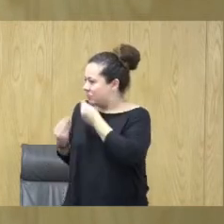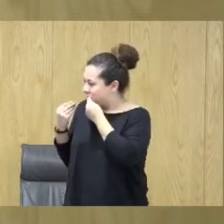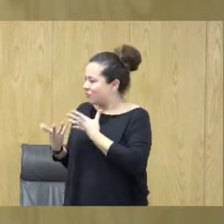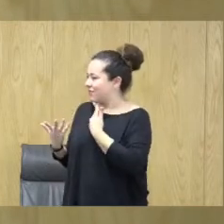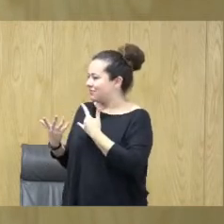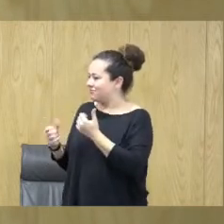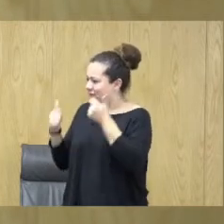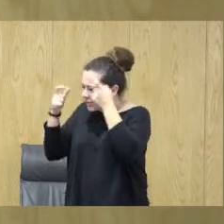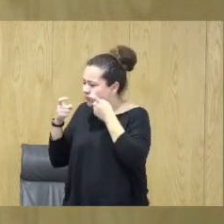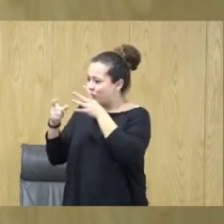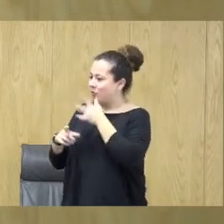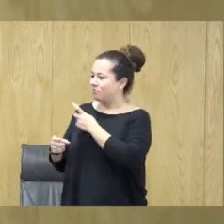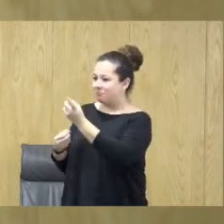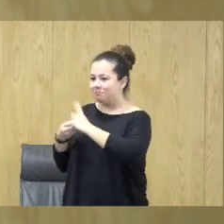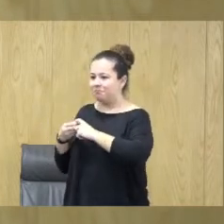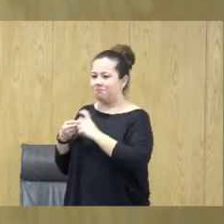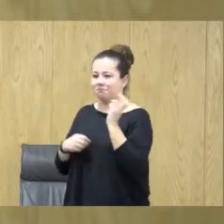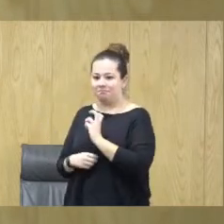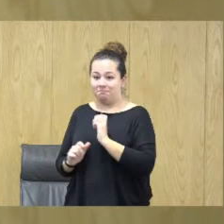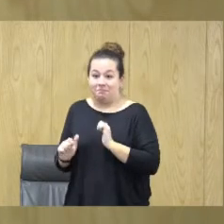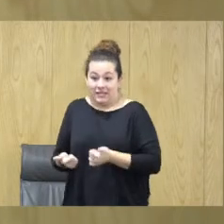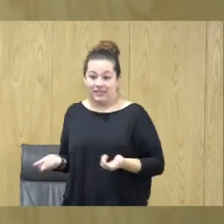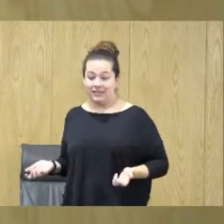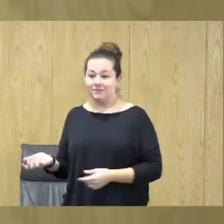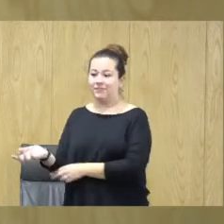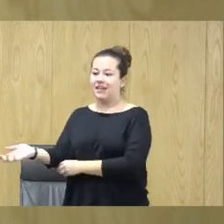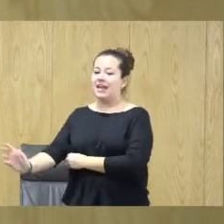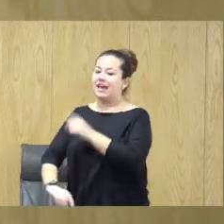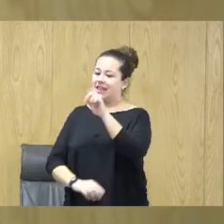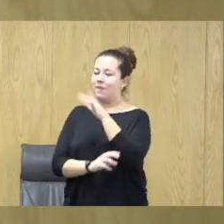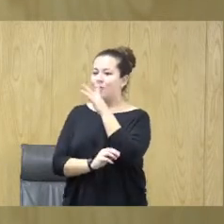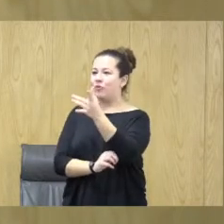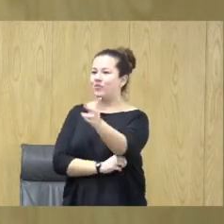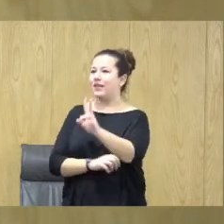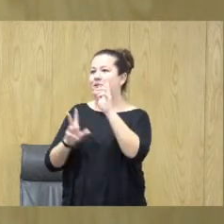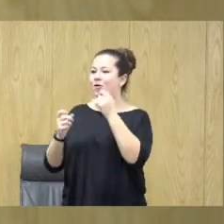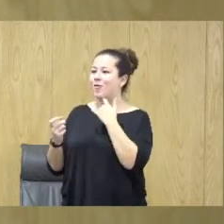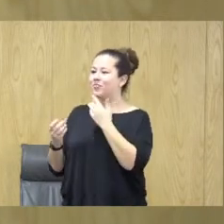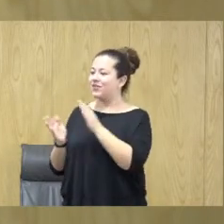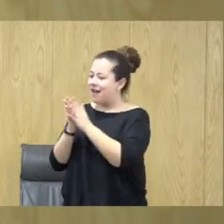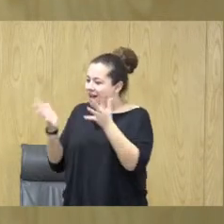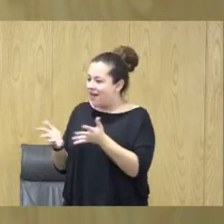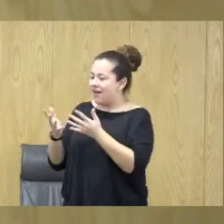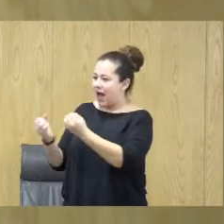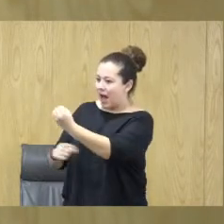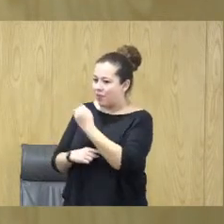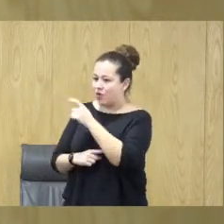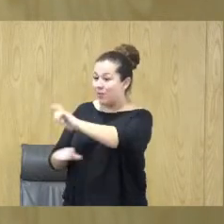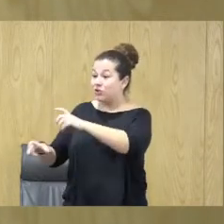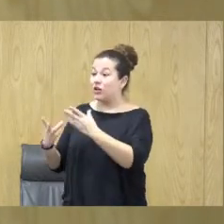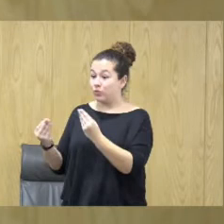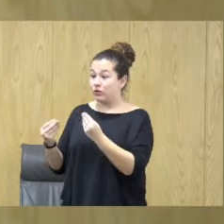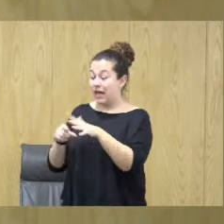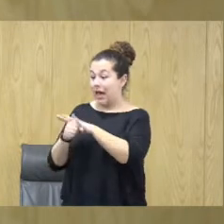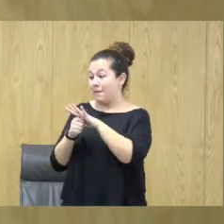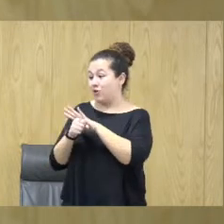hizo de estar presente y sobre todo pues lo que fue el aliento de que tanta gente en el ámbito